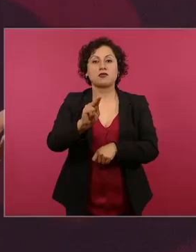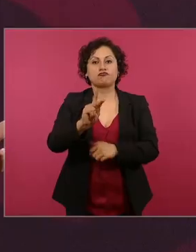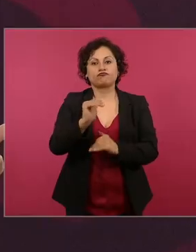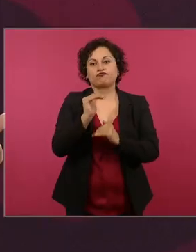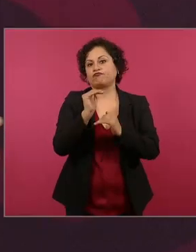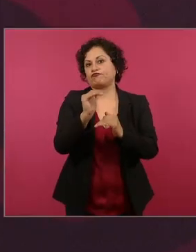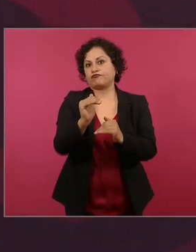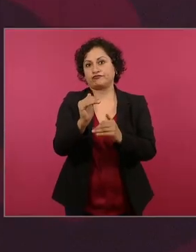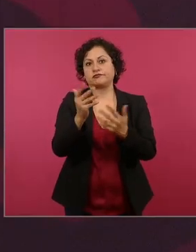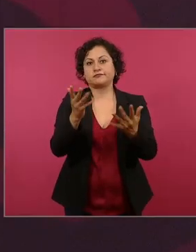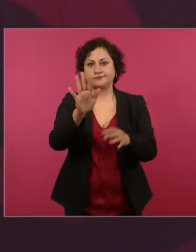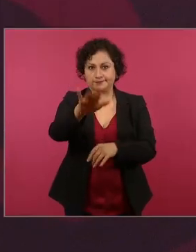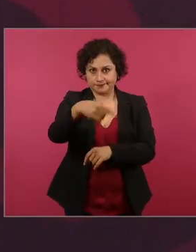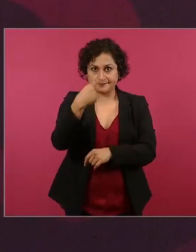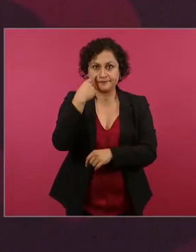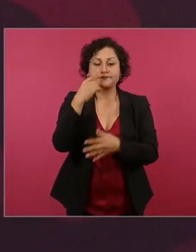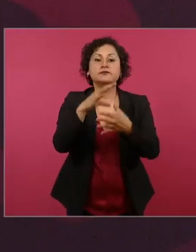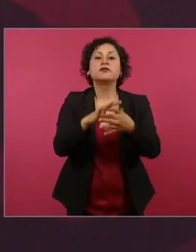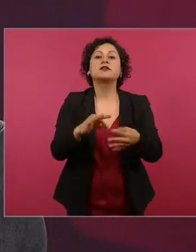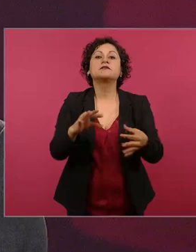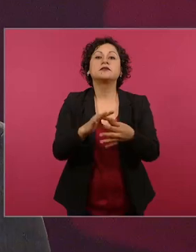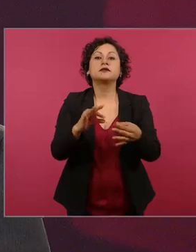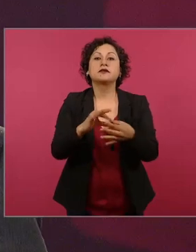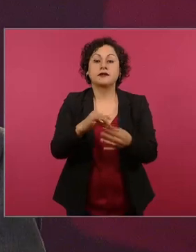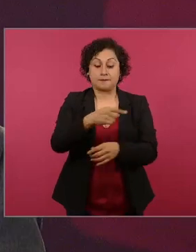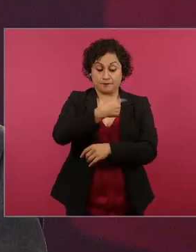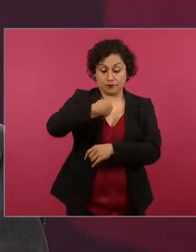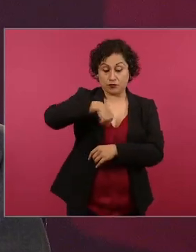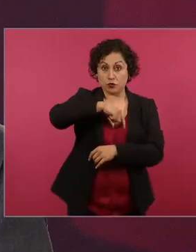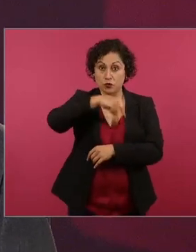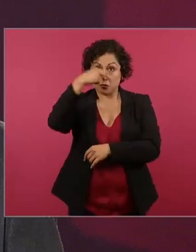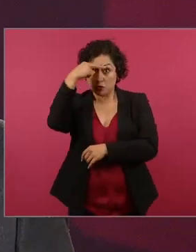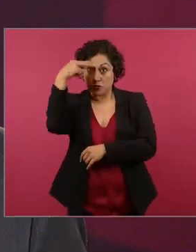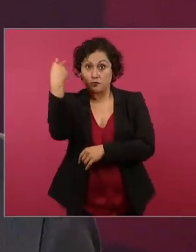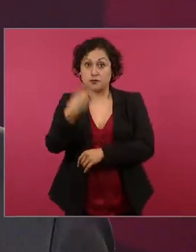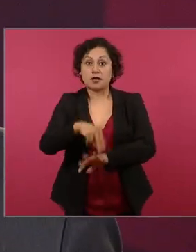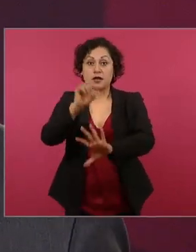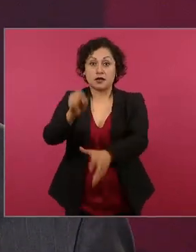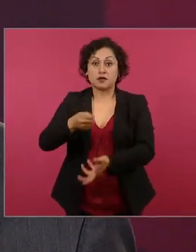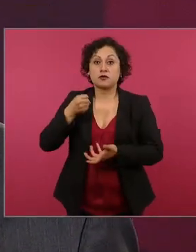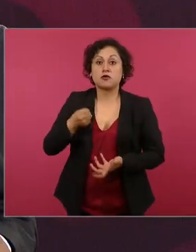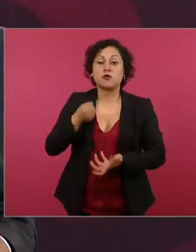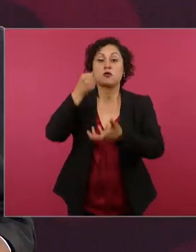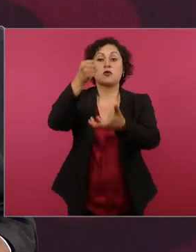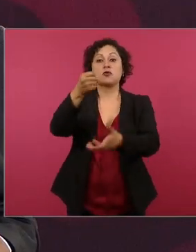dato. Nosotros estamos invirtiendo 150 millones de dólares